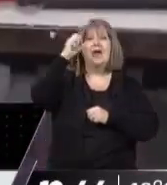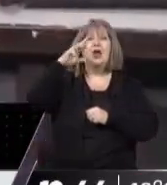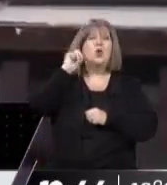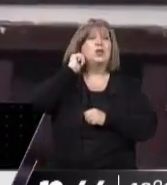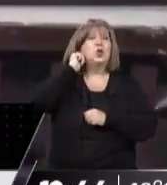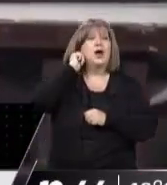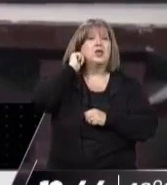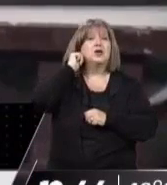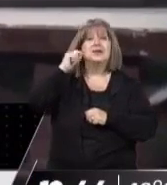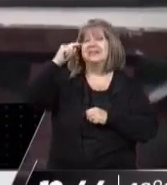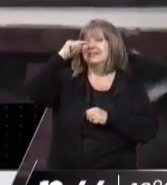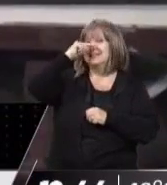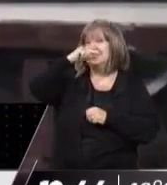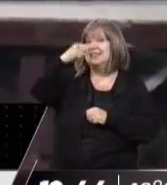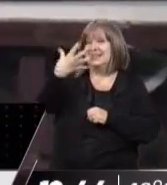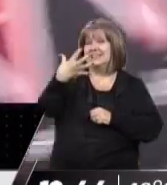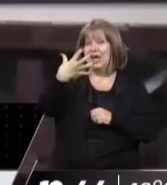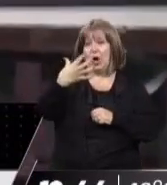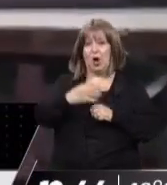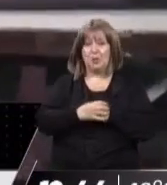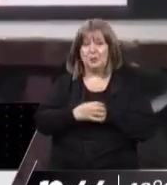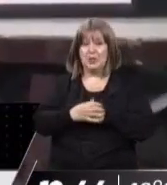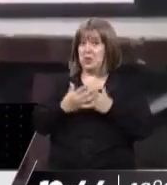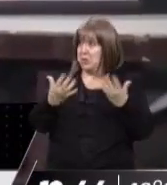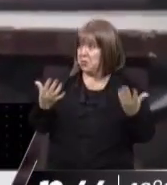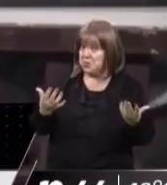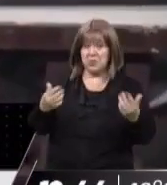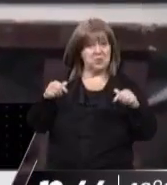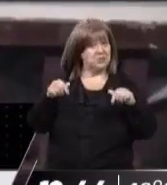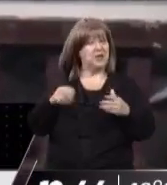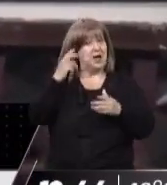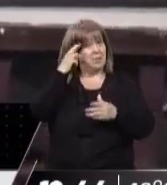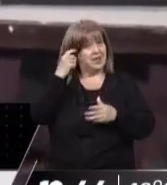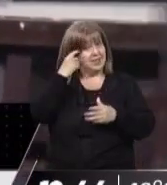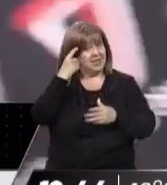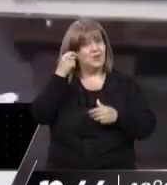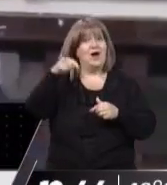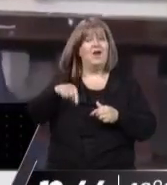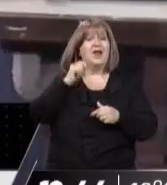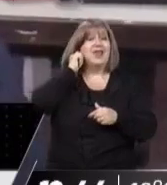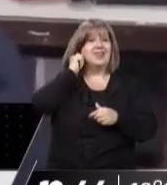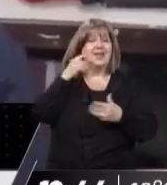Isidro? 75 pasado. No hay edad para aprender, no hay edad para estudiar, ¿no es cierto?